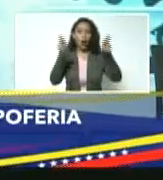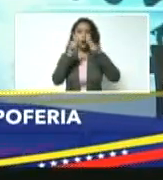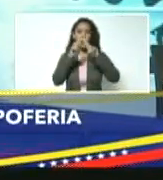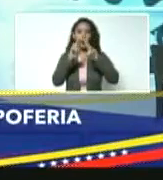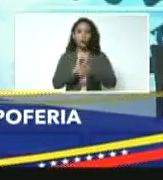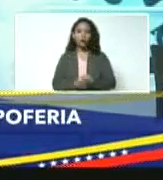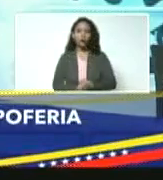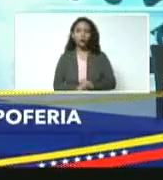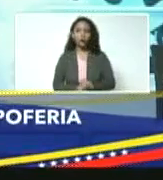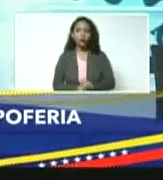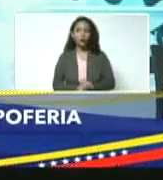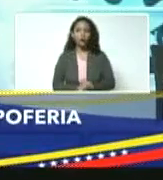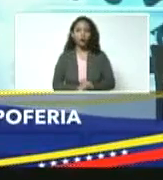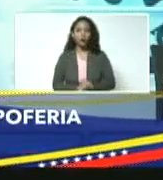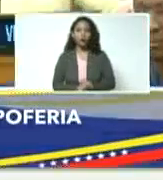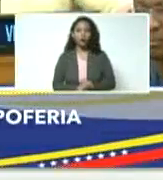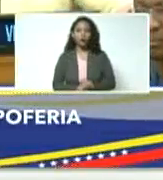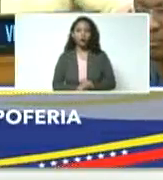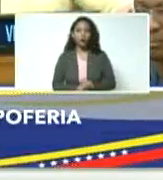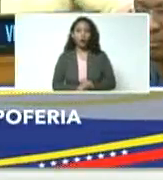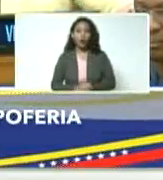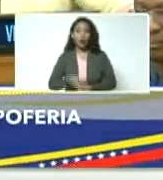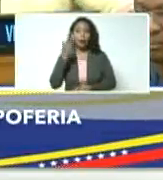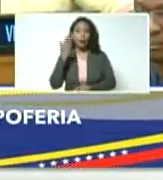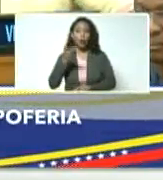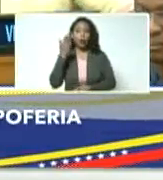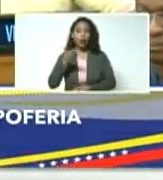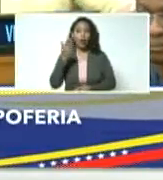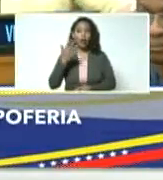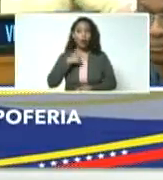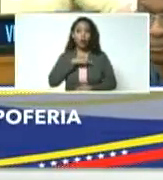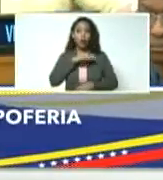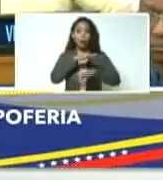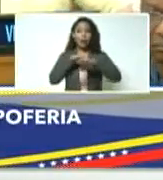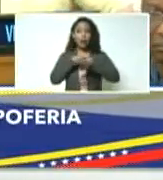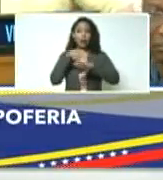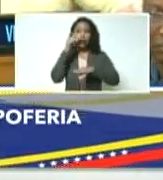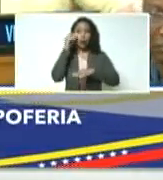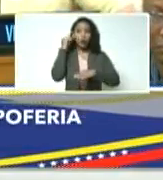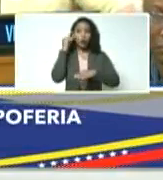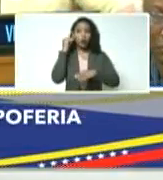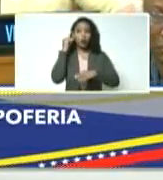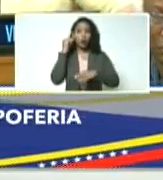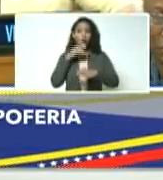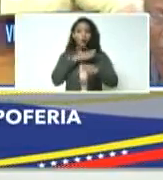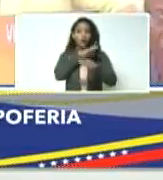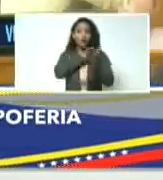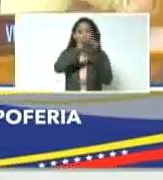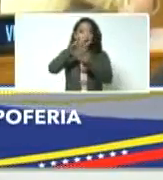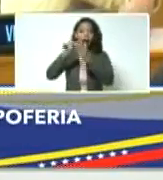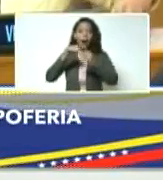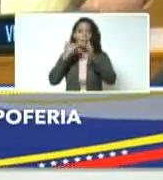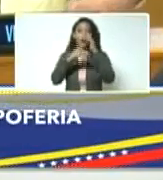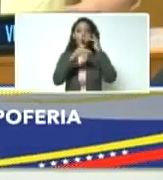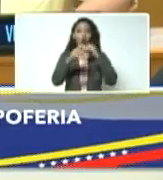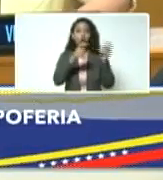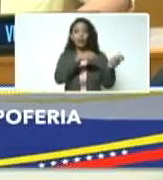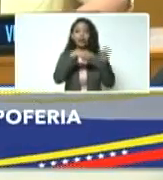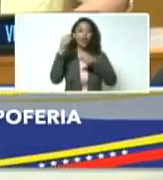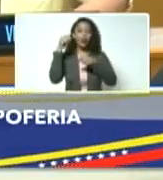Unidas en Nueva York. Muy importante, nuestros ministros, nuestras ministras recorren el mundo y llevan el mensaje de la verdad